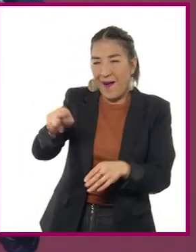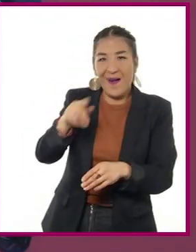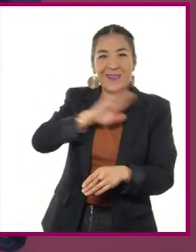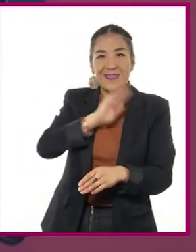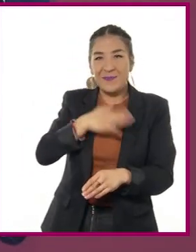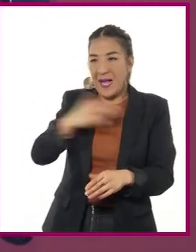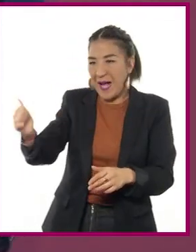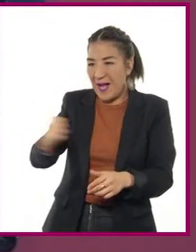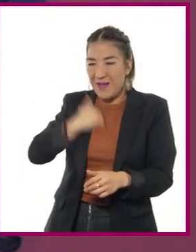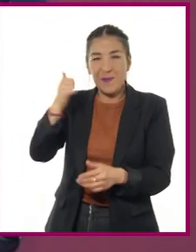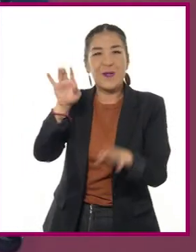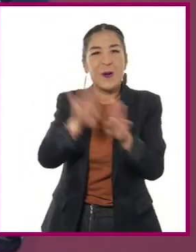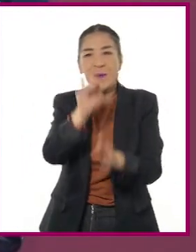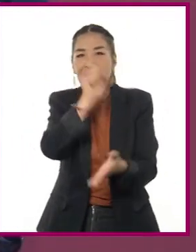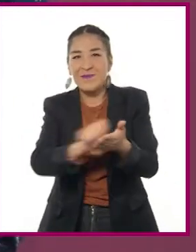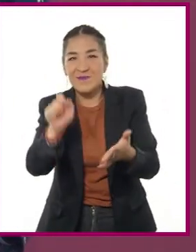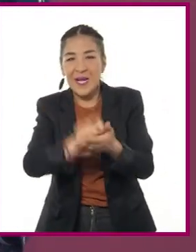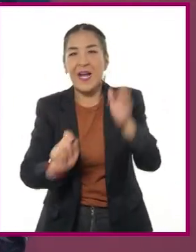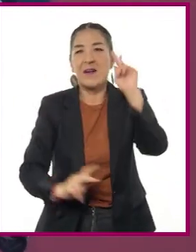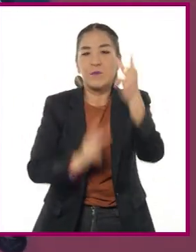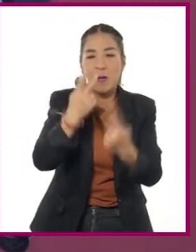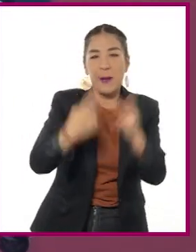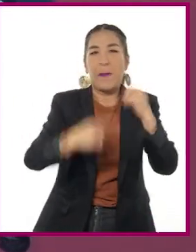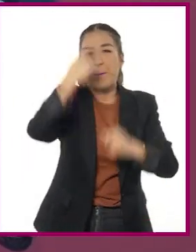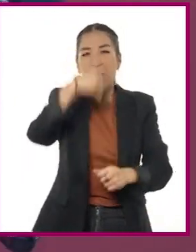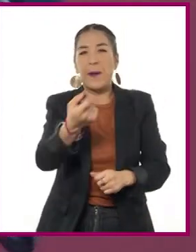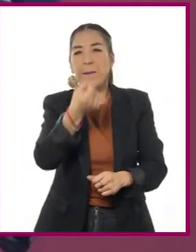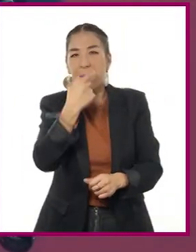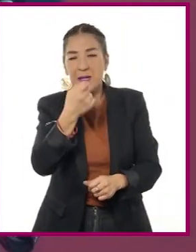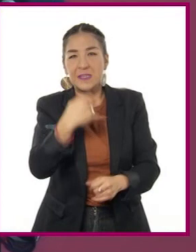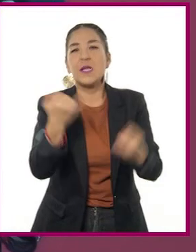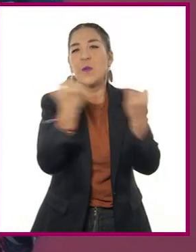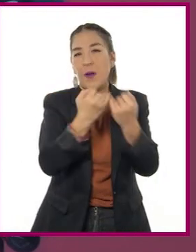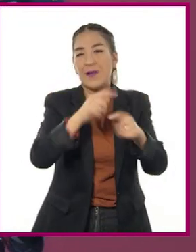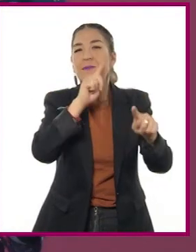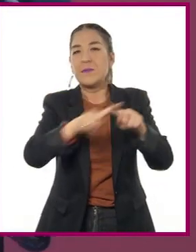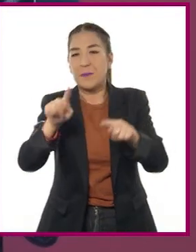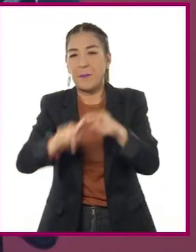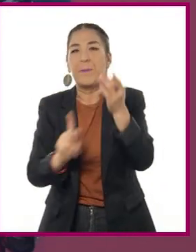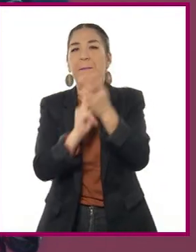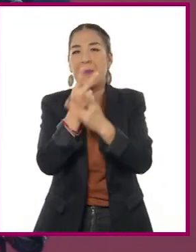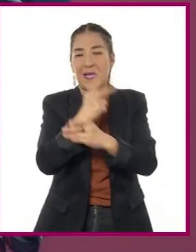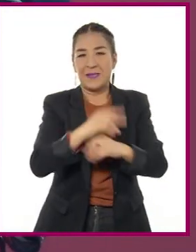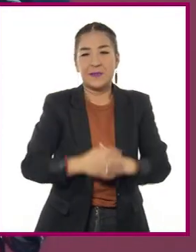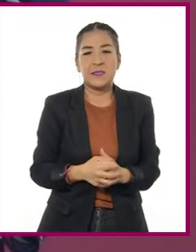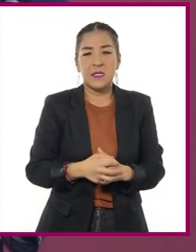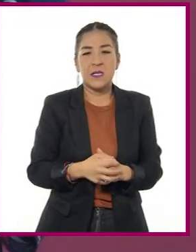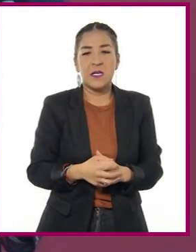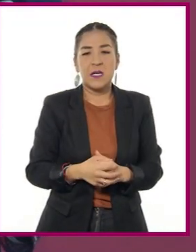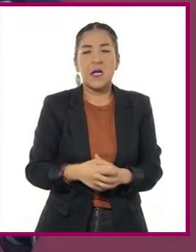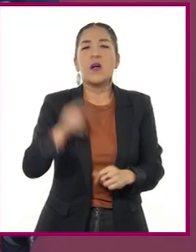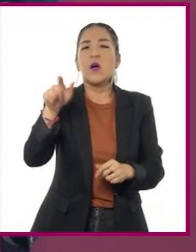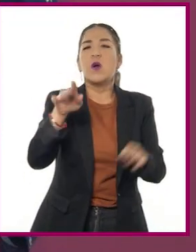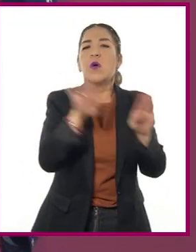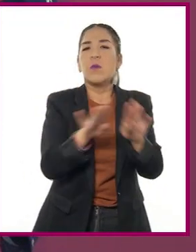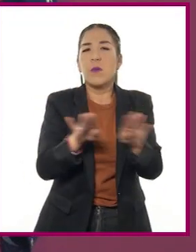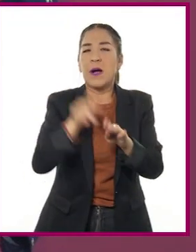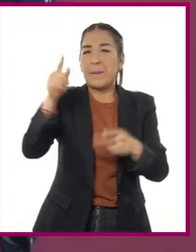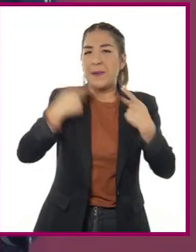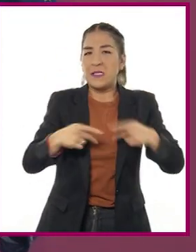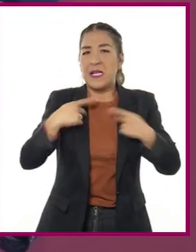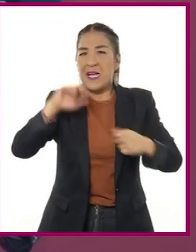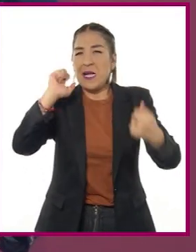labores agrícolas como para la medicina o la botánica. En esta medida, los europeos asimilaron